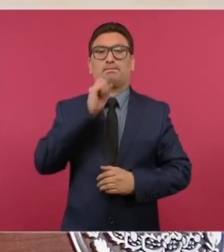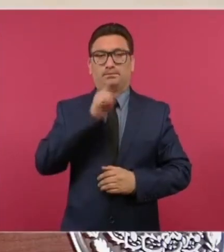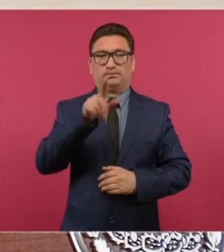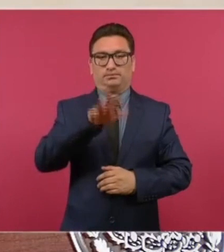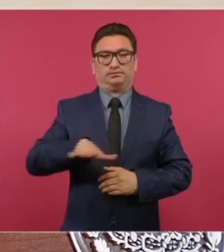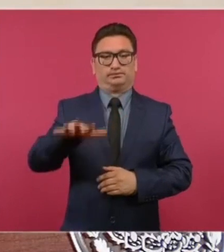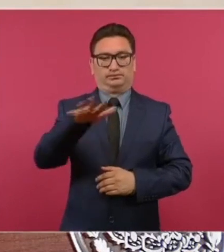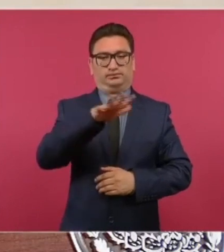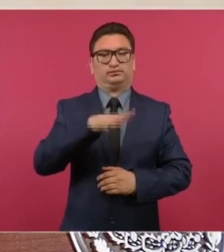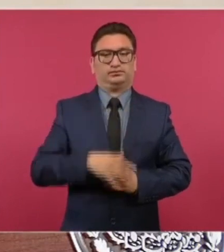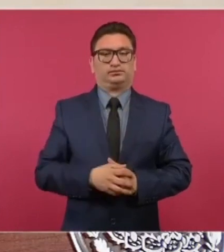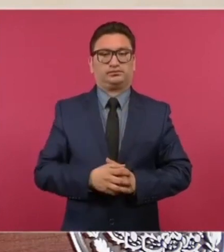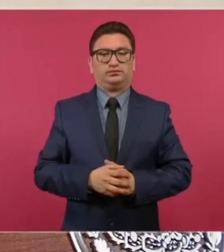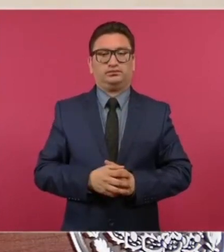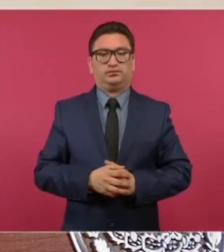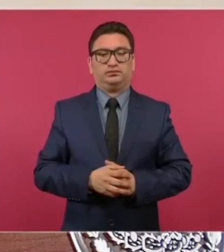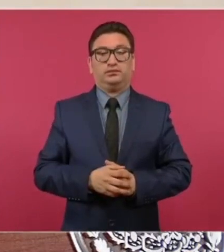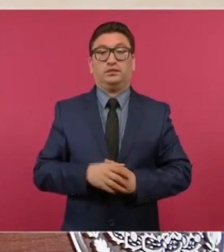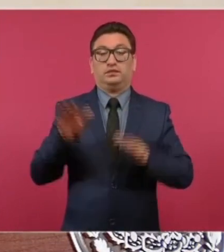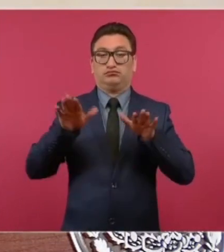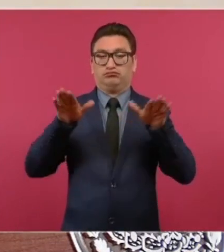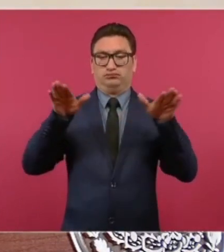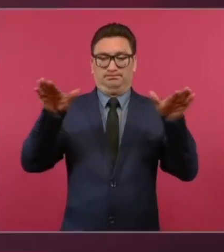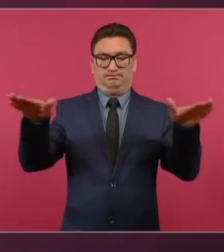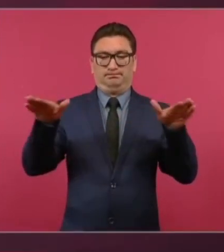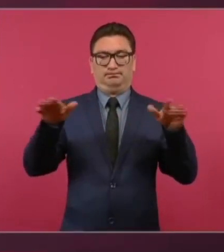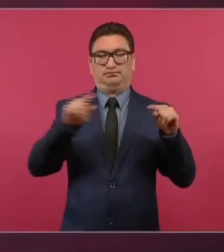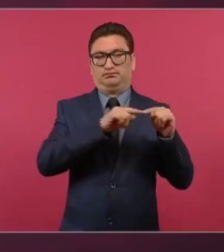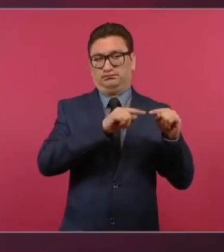por señor, el aeropuerto? Señor.